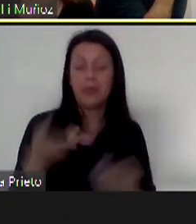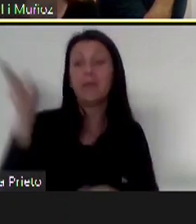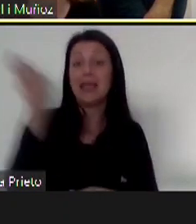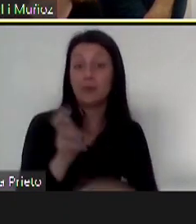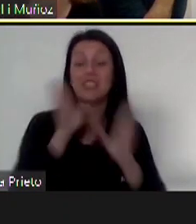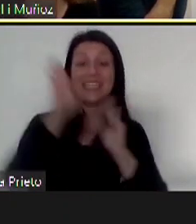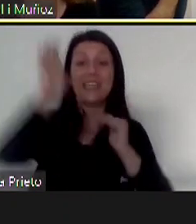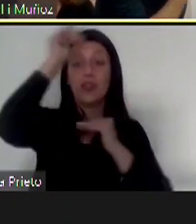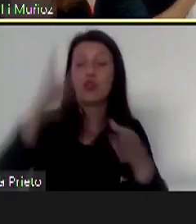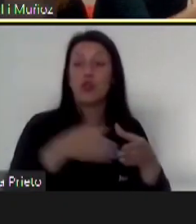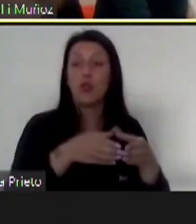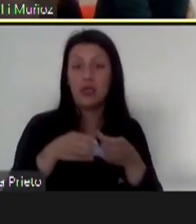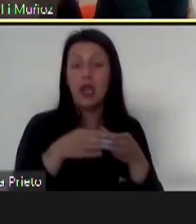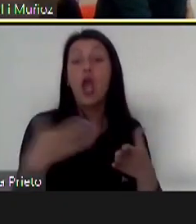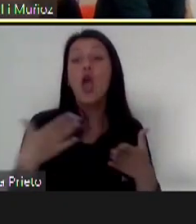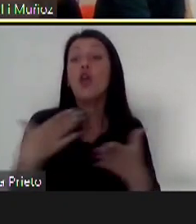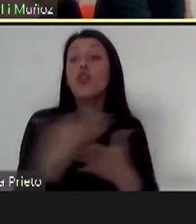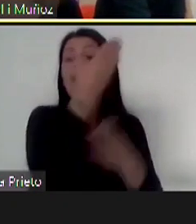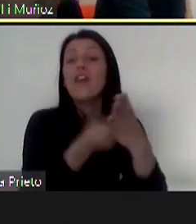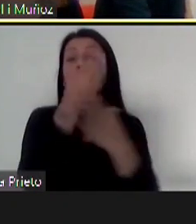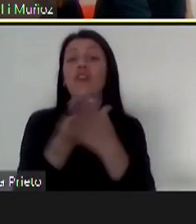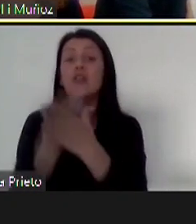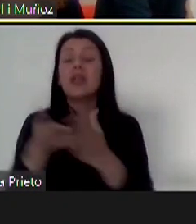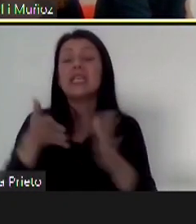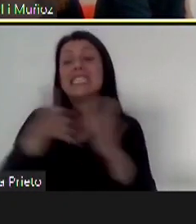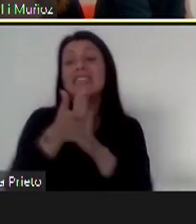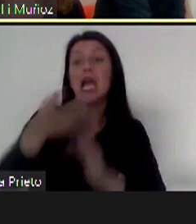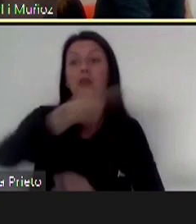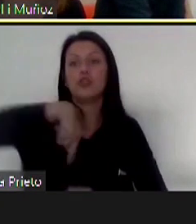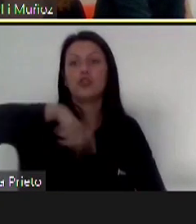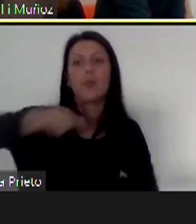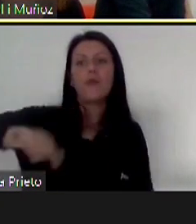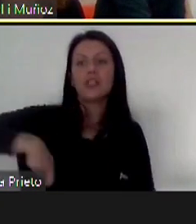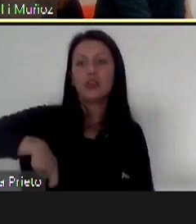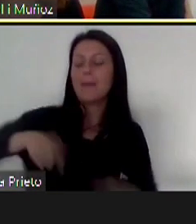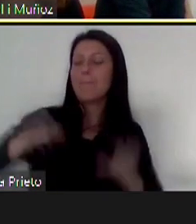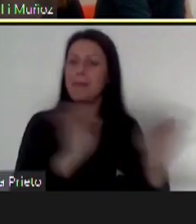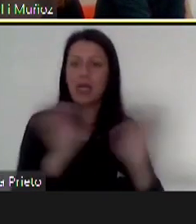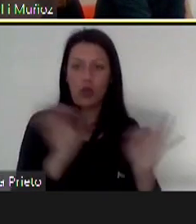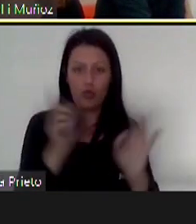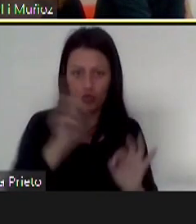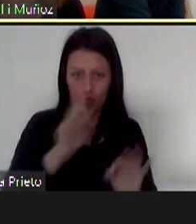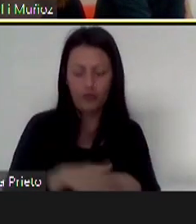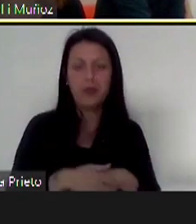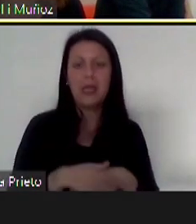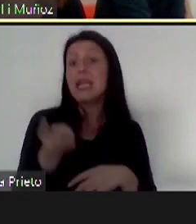donde, claro, todo fallaba porque no estábamos preparados. Se vio que simplemente los fármacos no eran